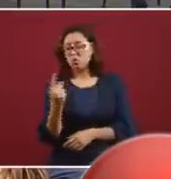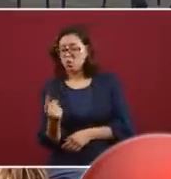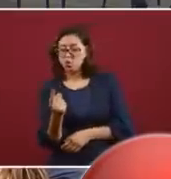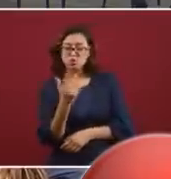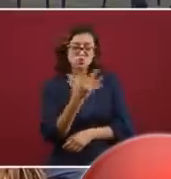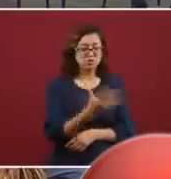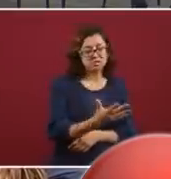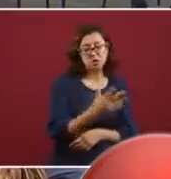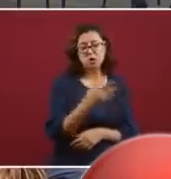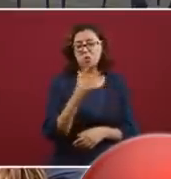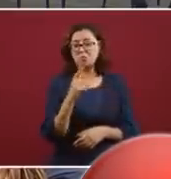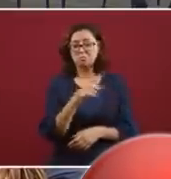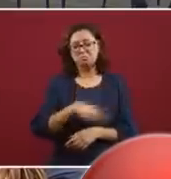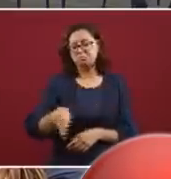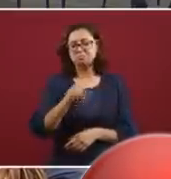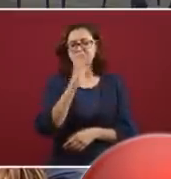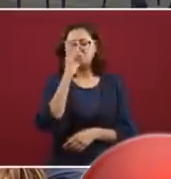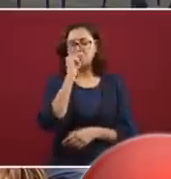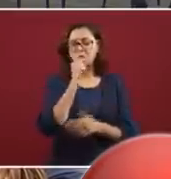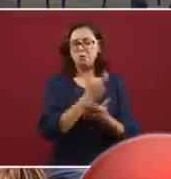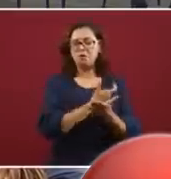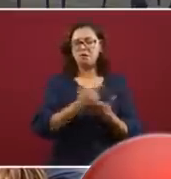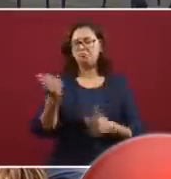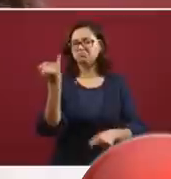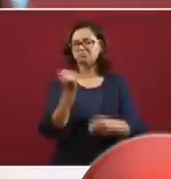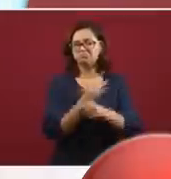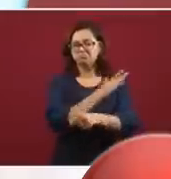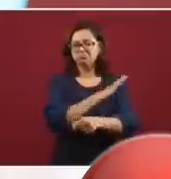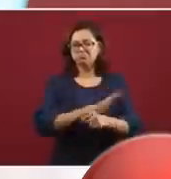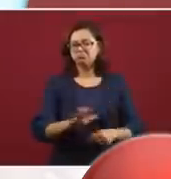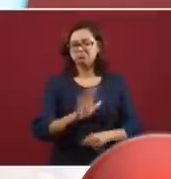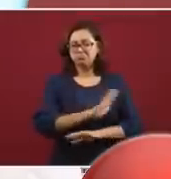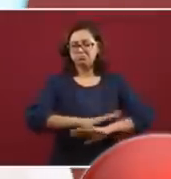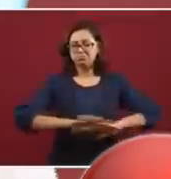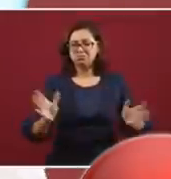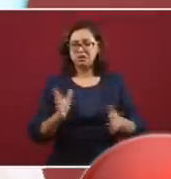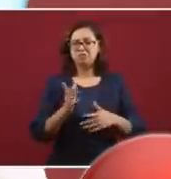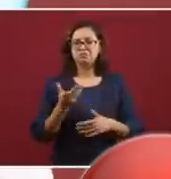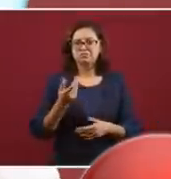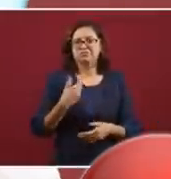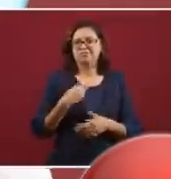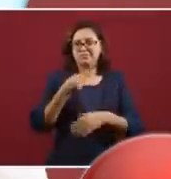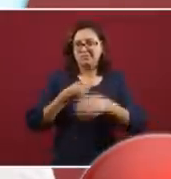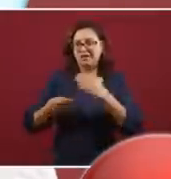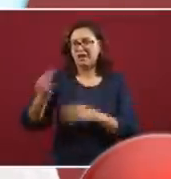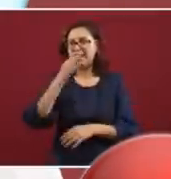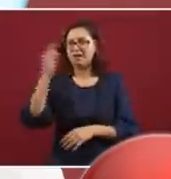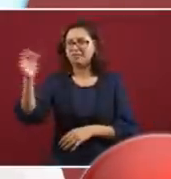comunica esa información, pues las estimaciones, los cálculos y demás, pues es incorrecto.